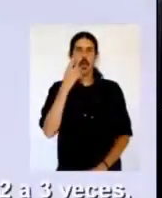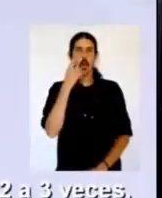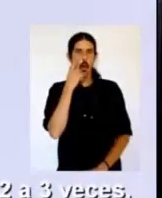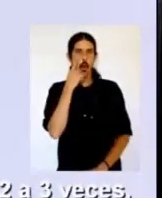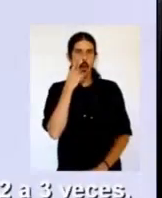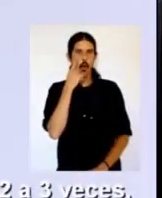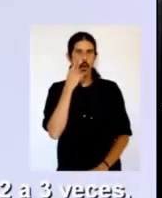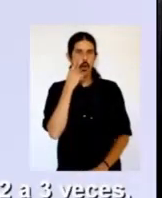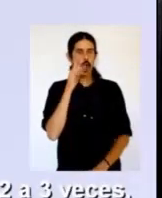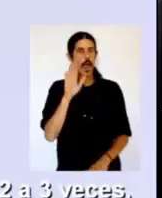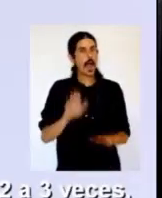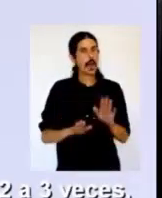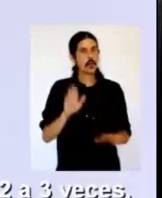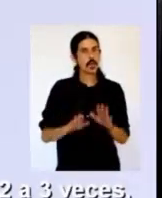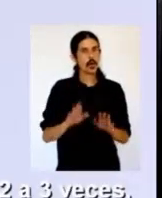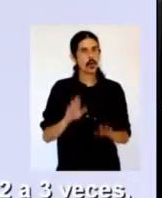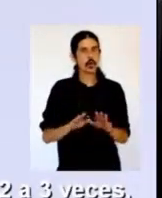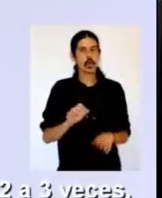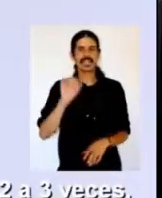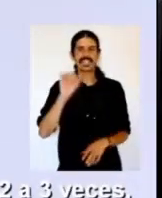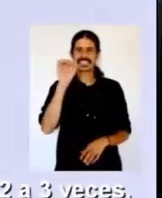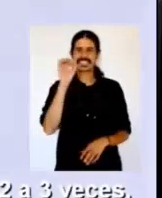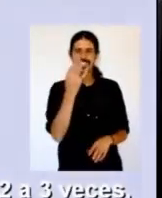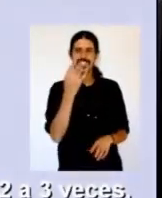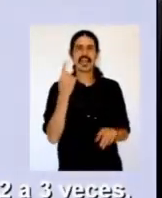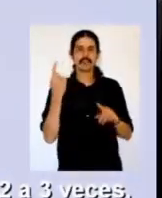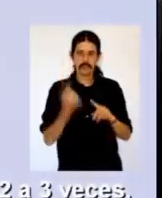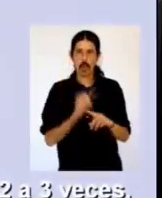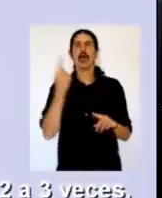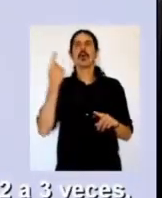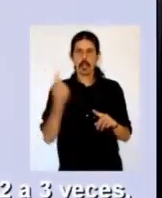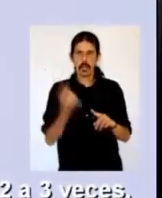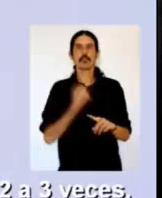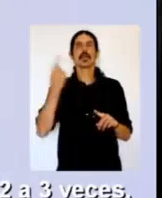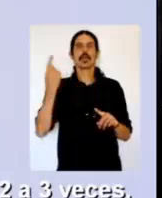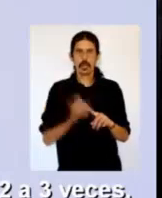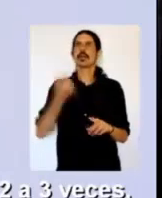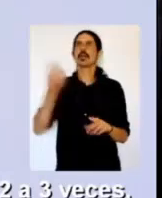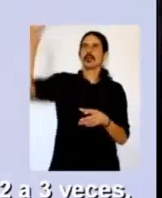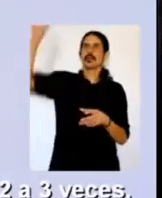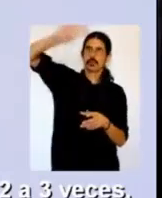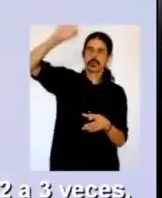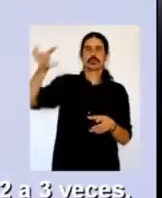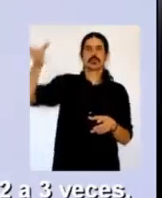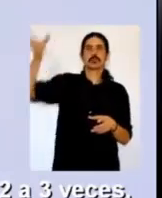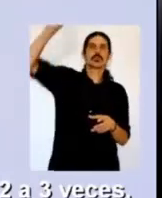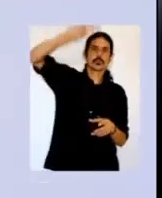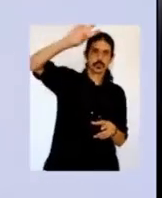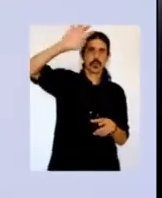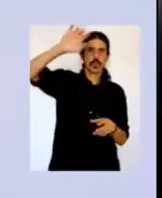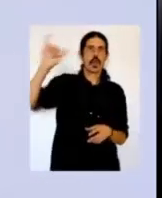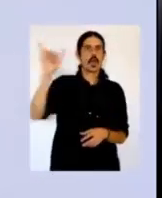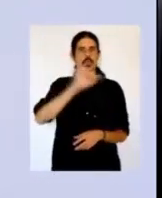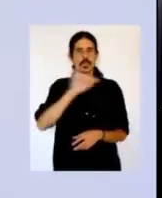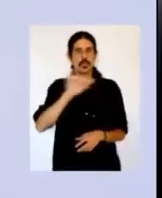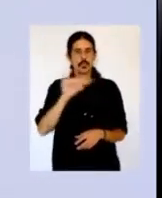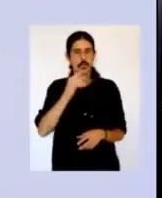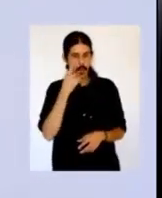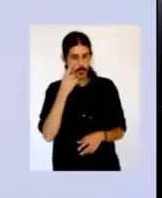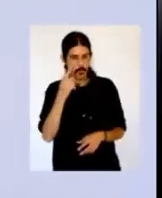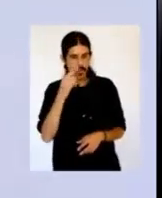Es posible que debas filtrar el agua 2 a 3 veces. La longitud de nuestro filtro es pequeña.